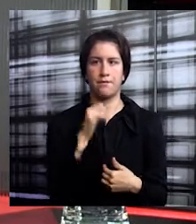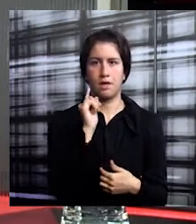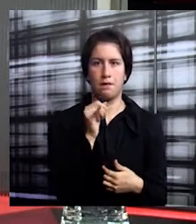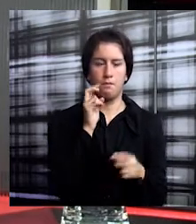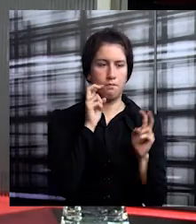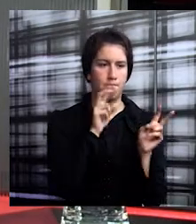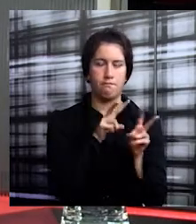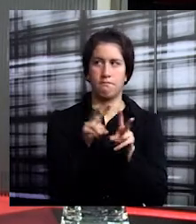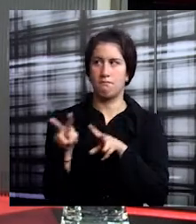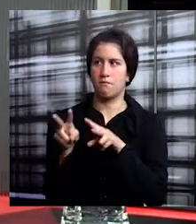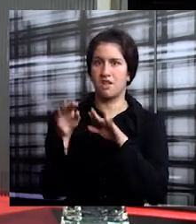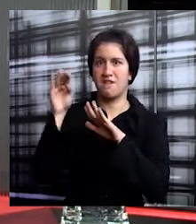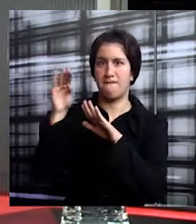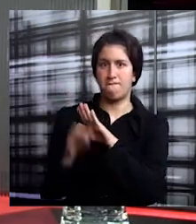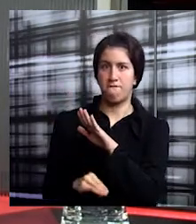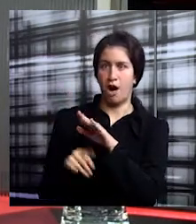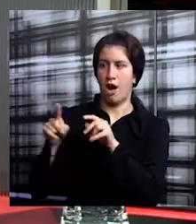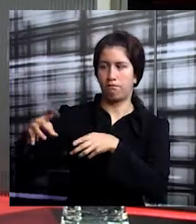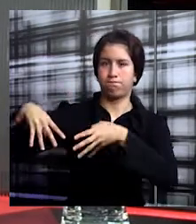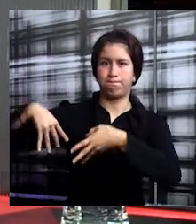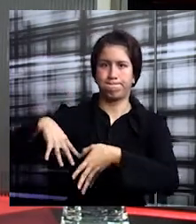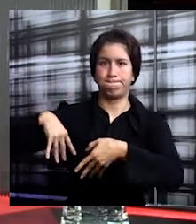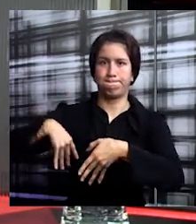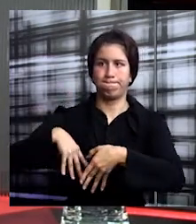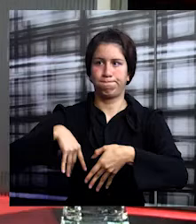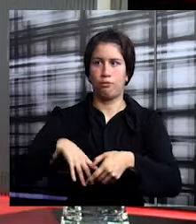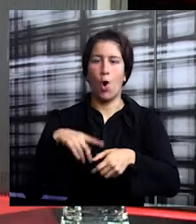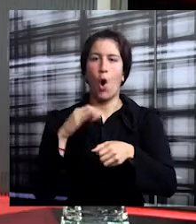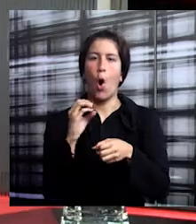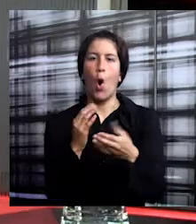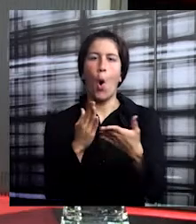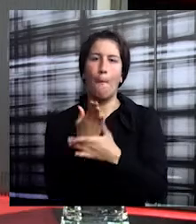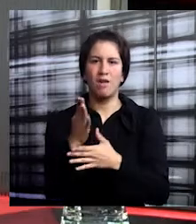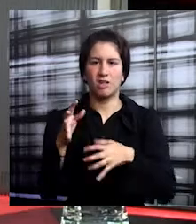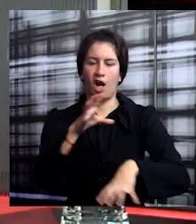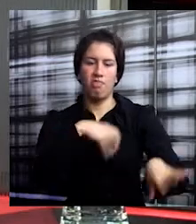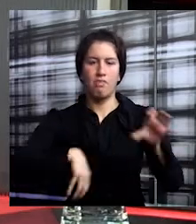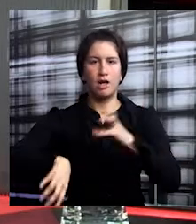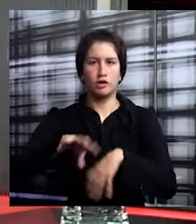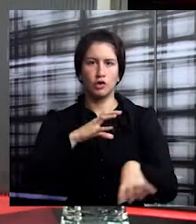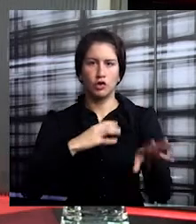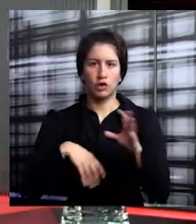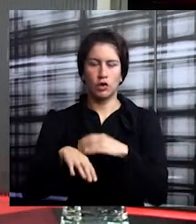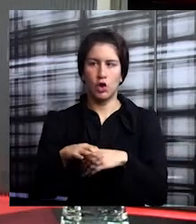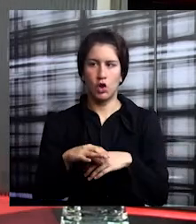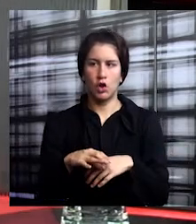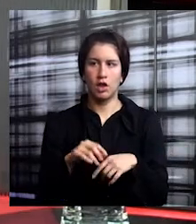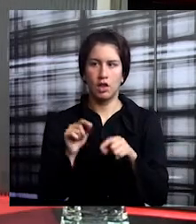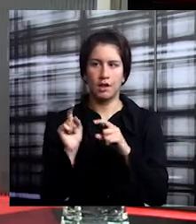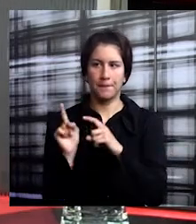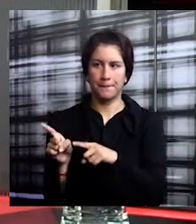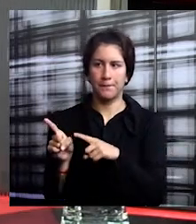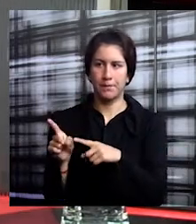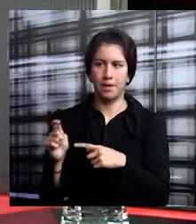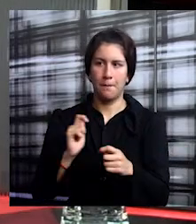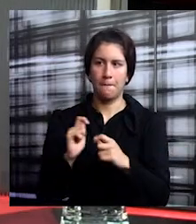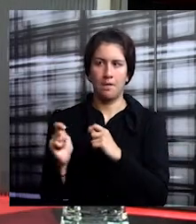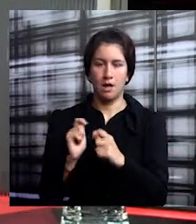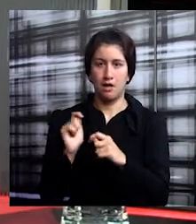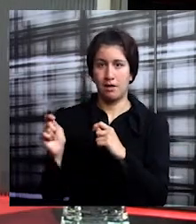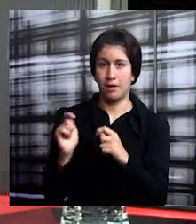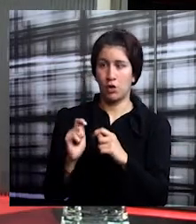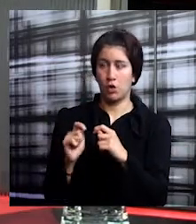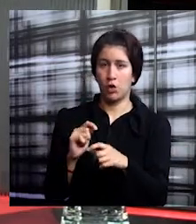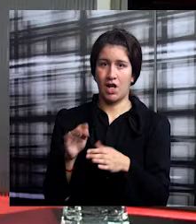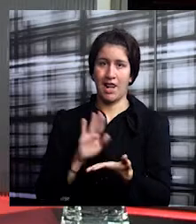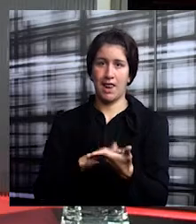o comienza a causar desmanes, pero no afecta la integridad ni pone en peligro la vida o la salud de ese policía, si interpretamos